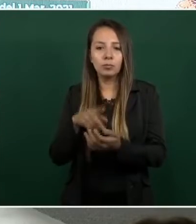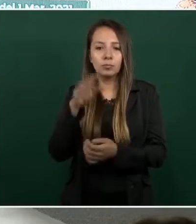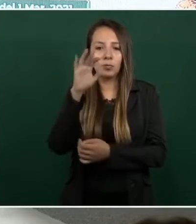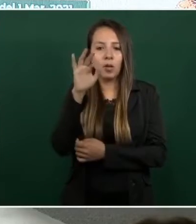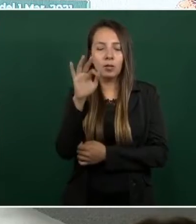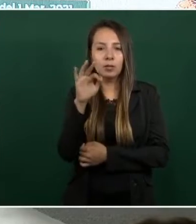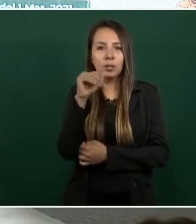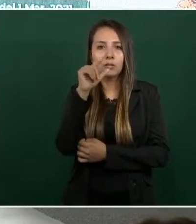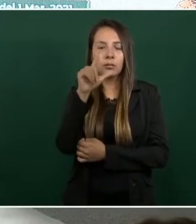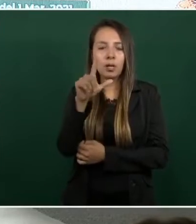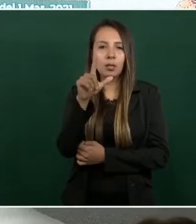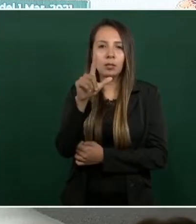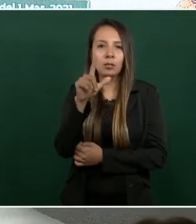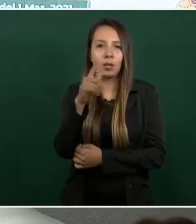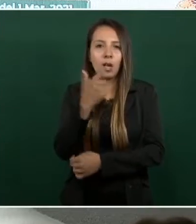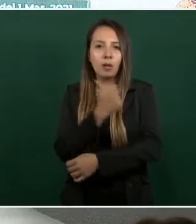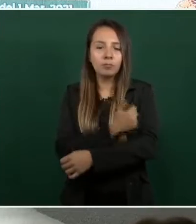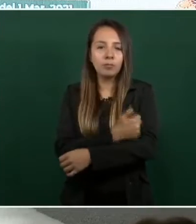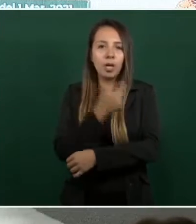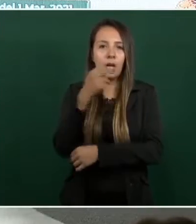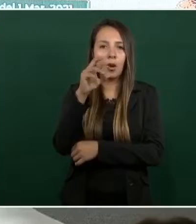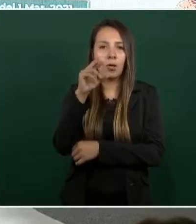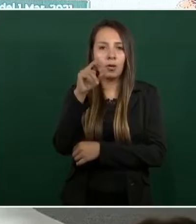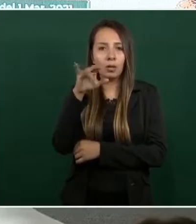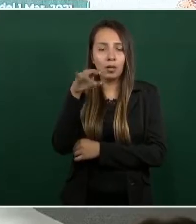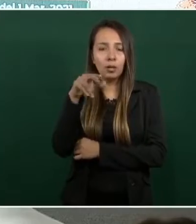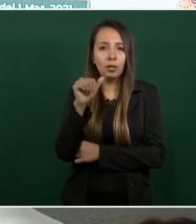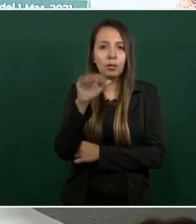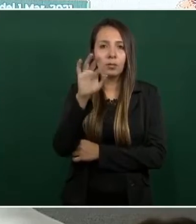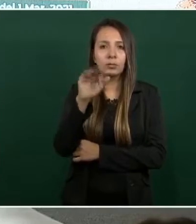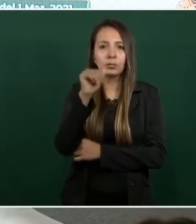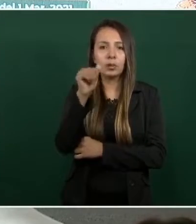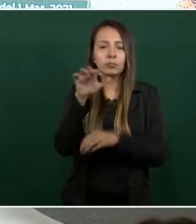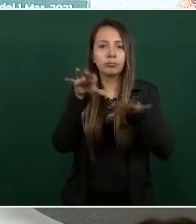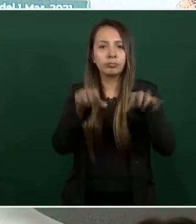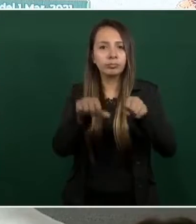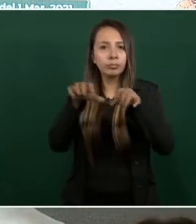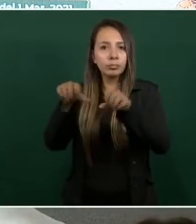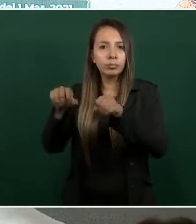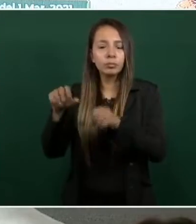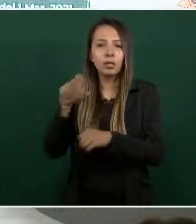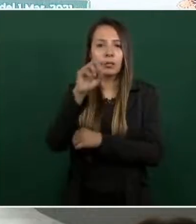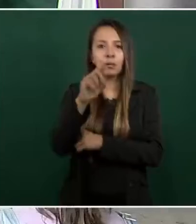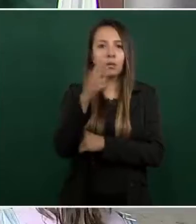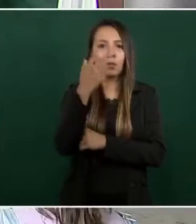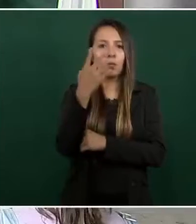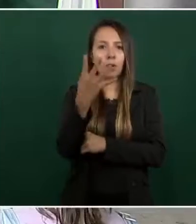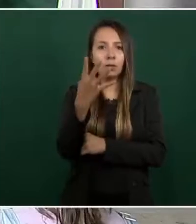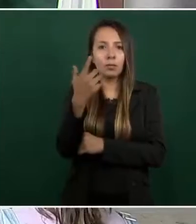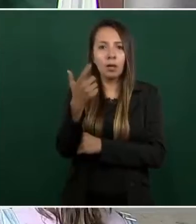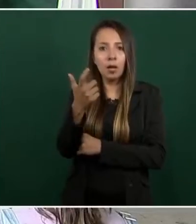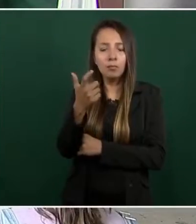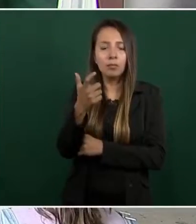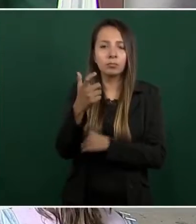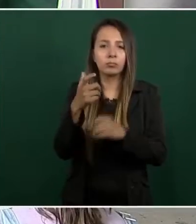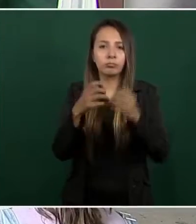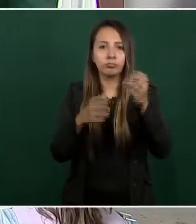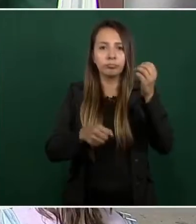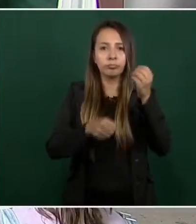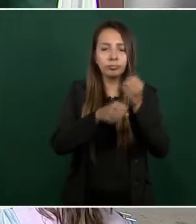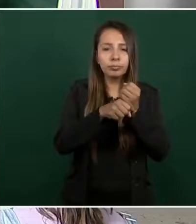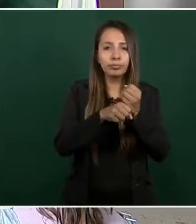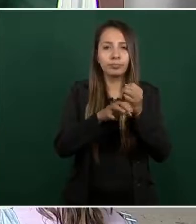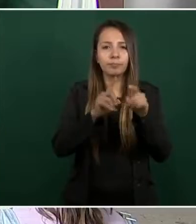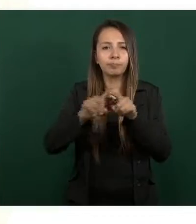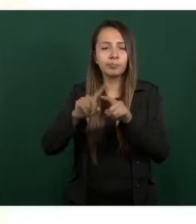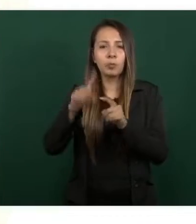0.47 de heroína, 46 detenidos, 34 armas, cartuchos, cargadores, $1,000,000 de